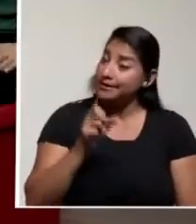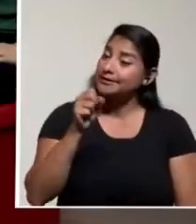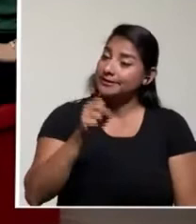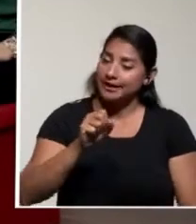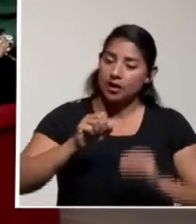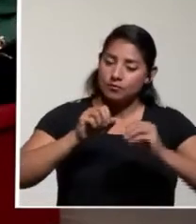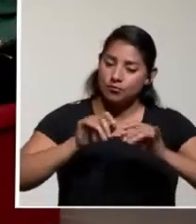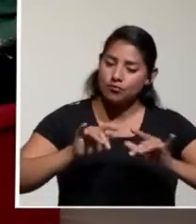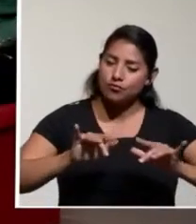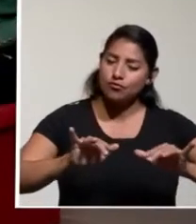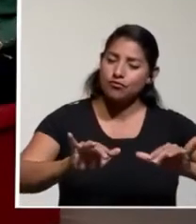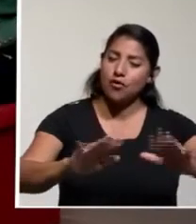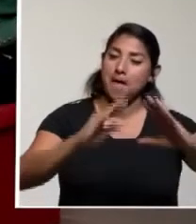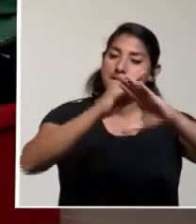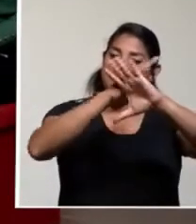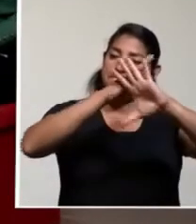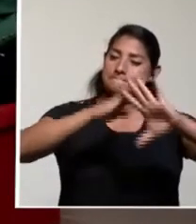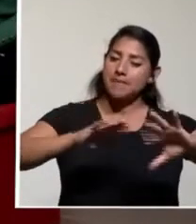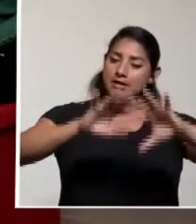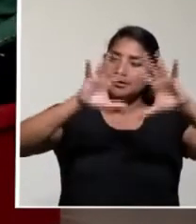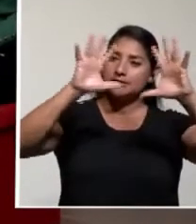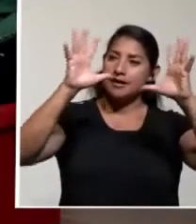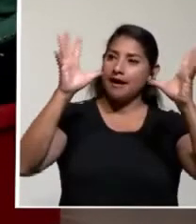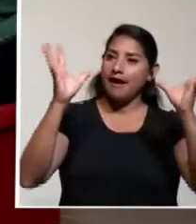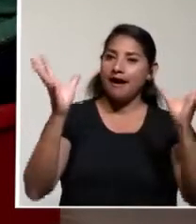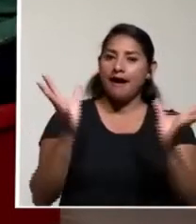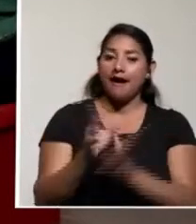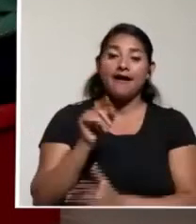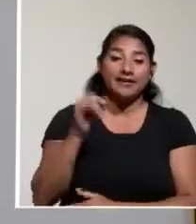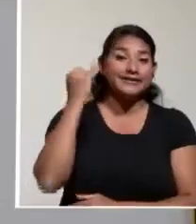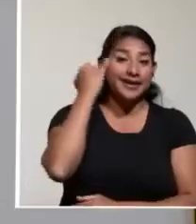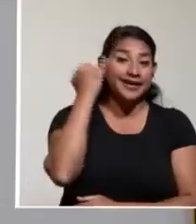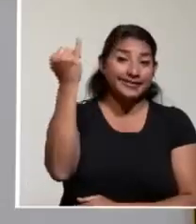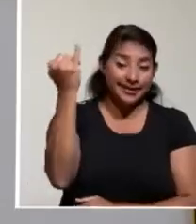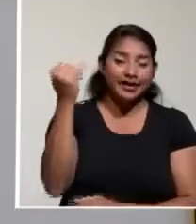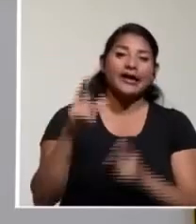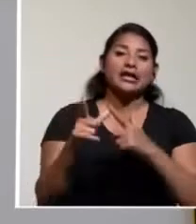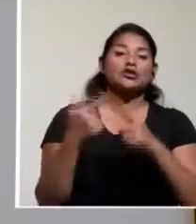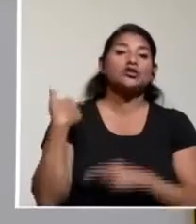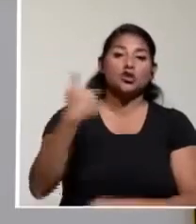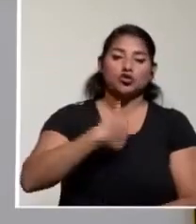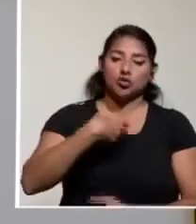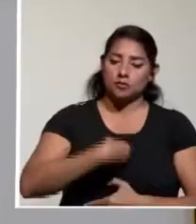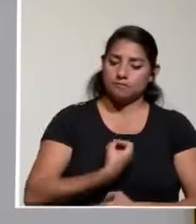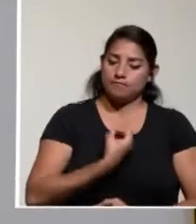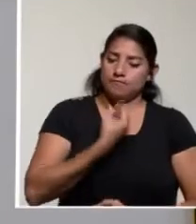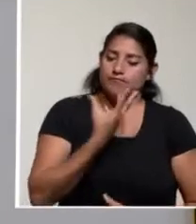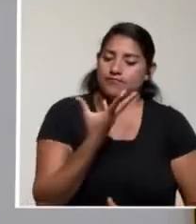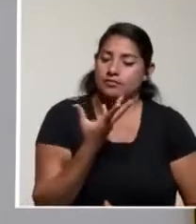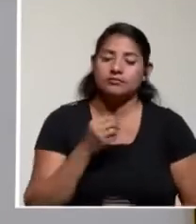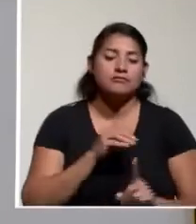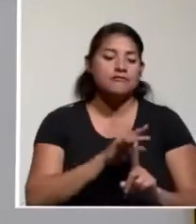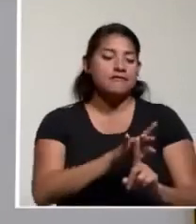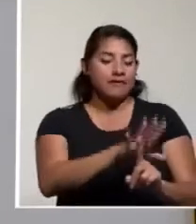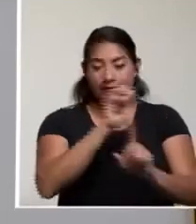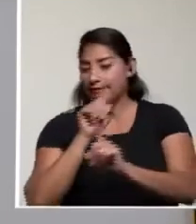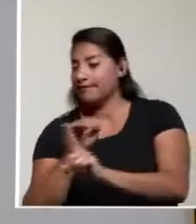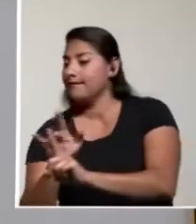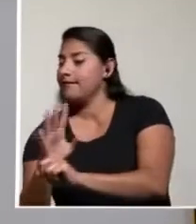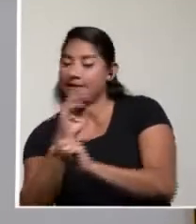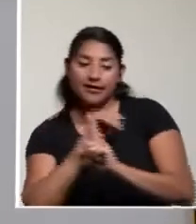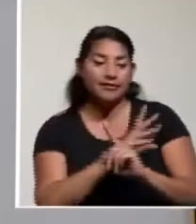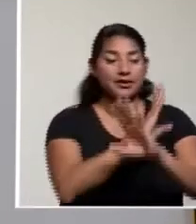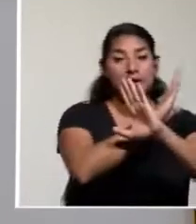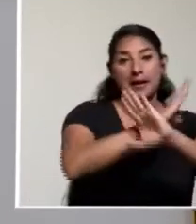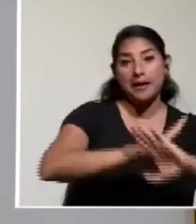haciendo más y más grande. Uh-huh. Qué bonito, ¿verdad? Sí, claro. Pero desde nosotros empecemos a transmitir esa paz también. Uh-huh. Yo me